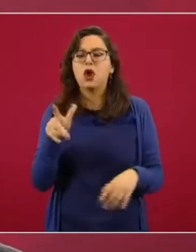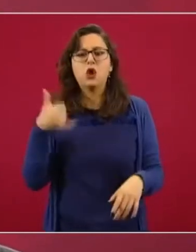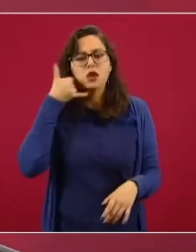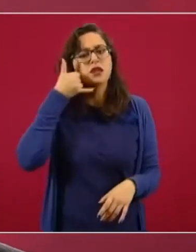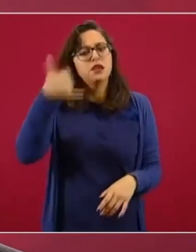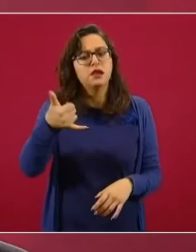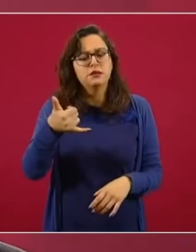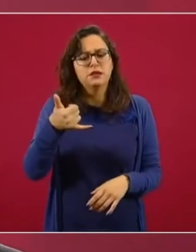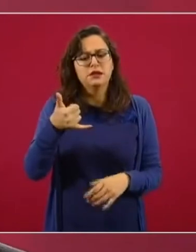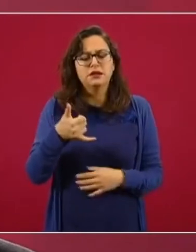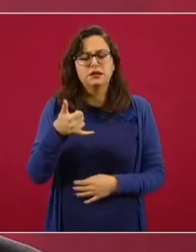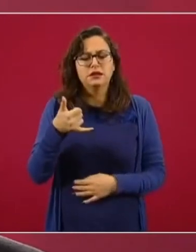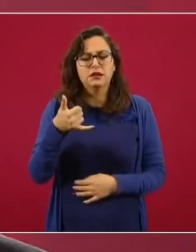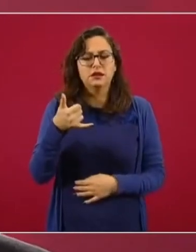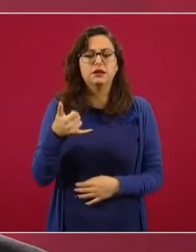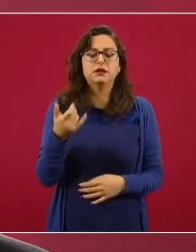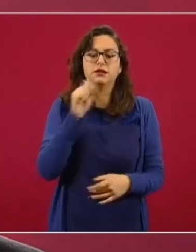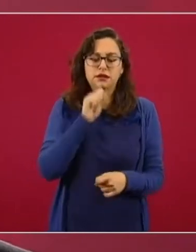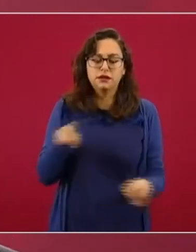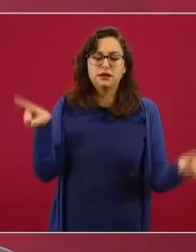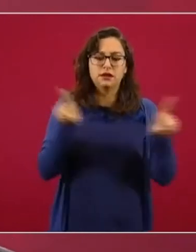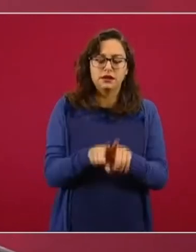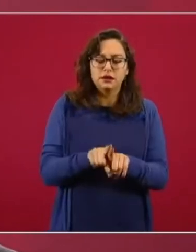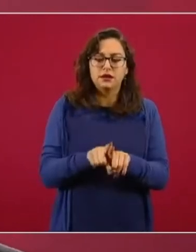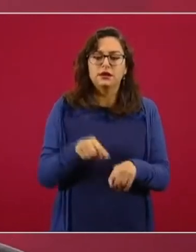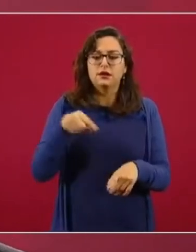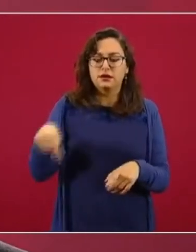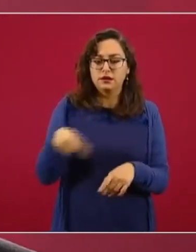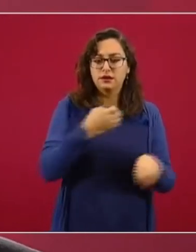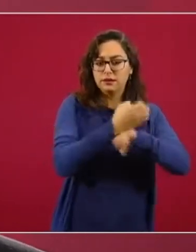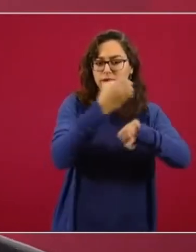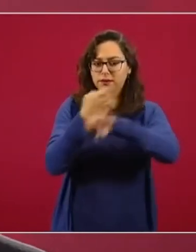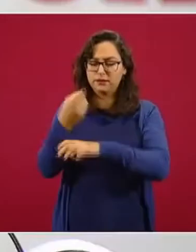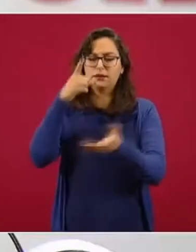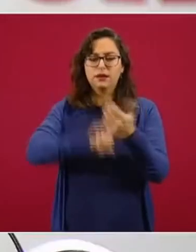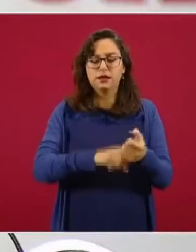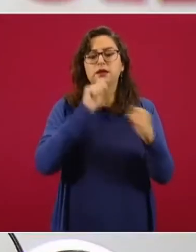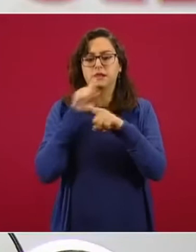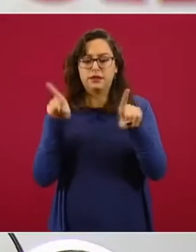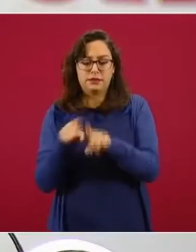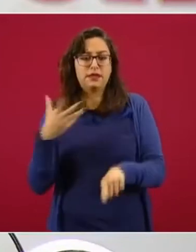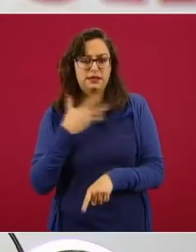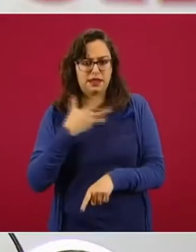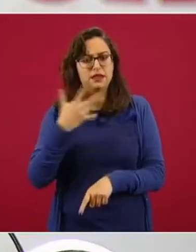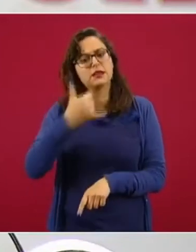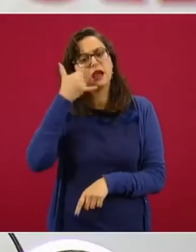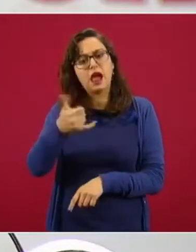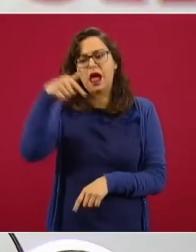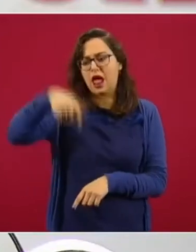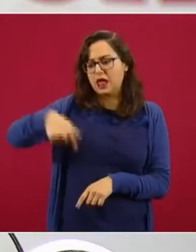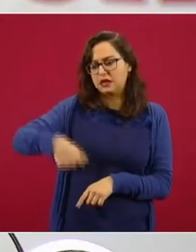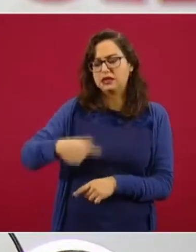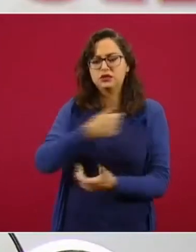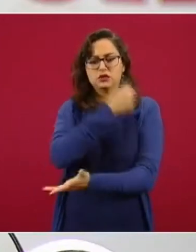911. Localmente también las entidades federativas han puesto a disposición números de emergencia. Por ejemplo, en la Ciudad de México es el de